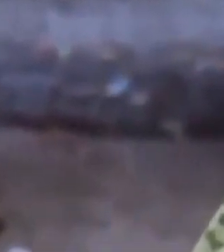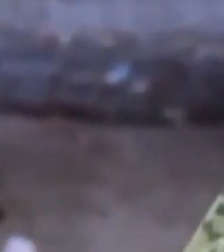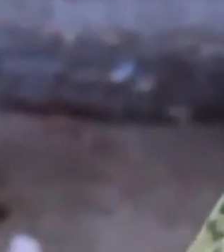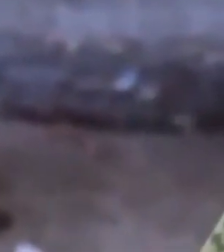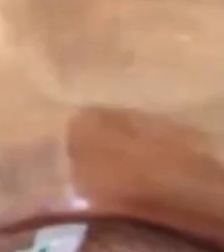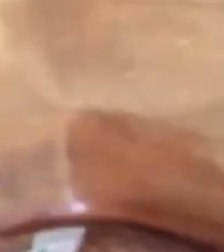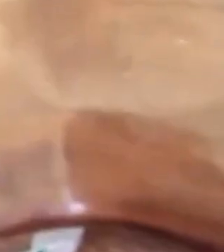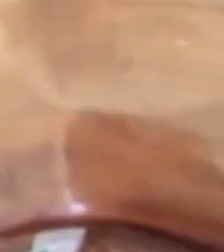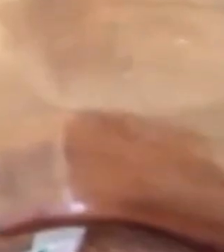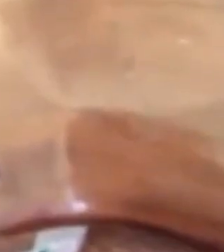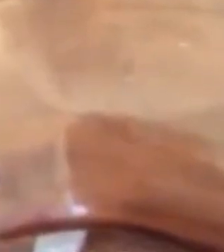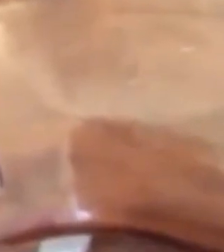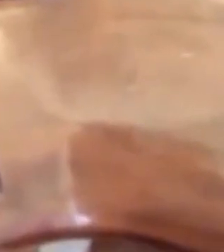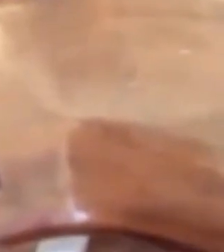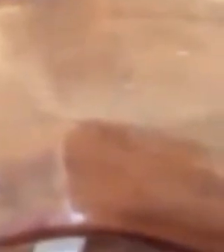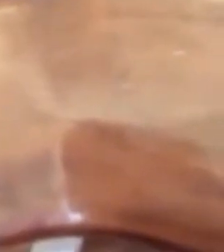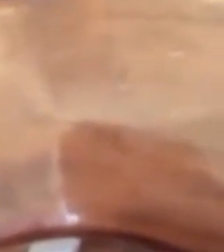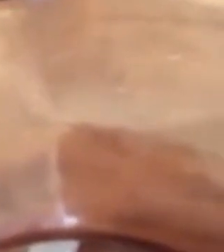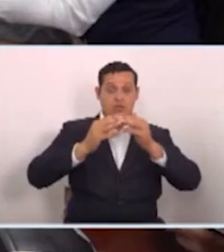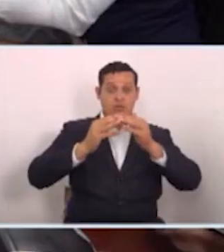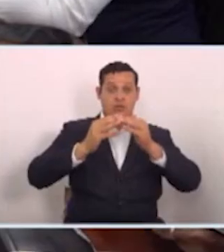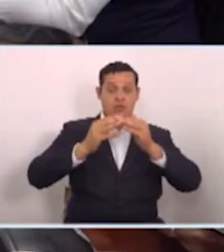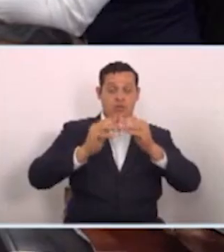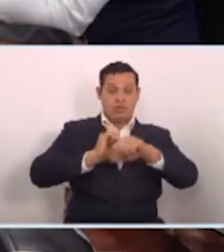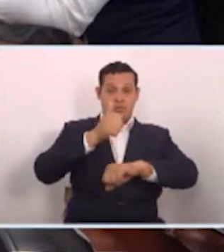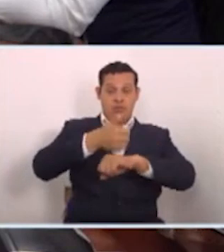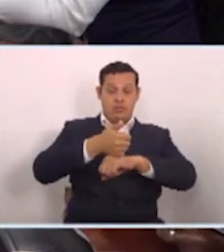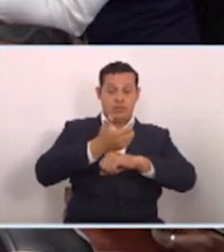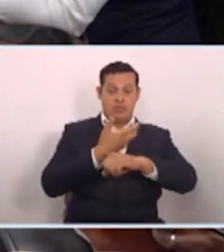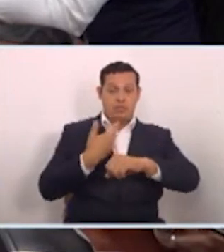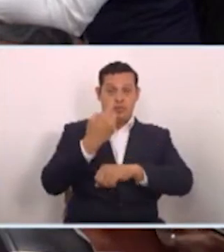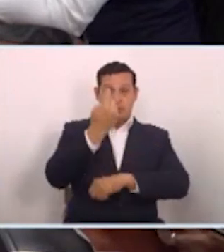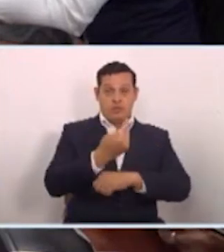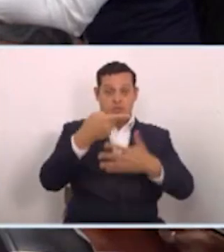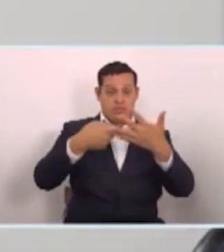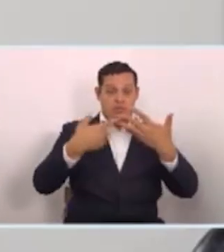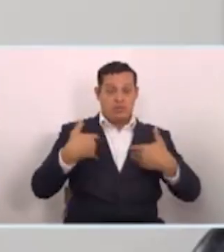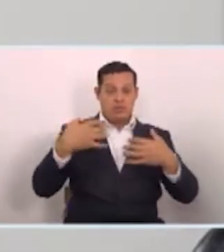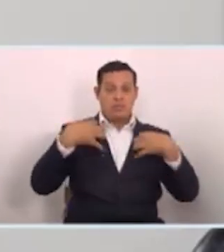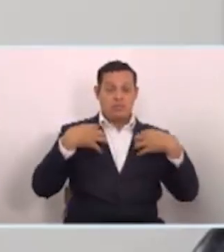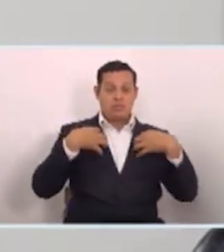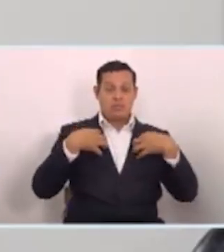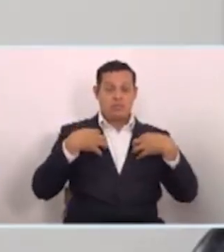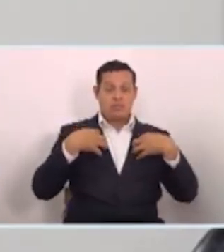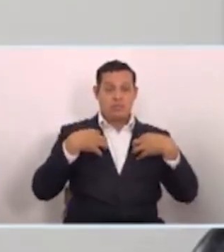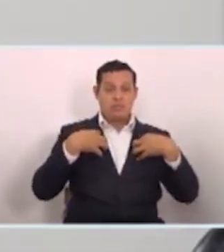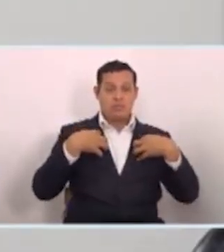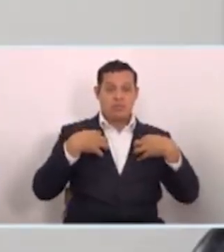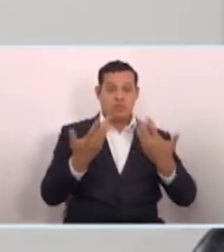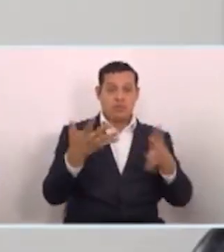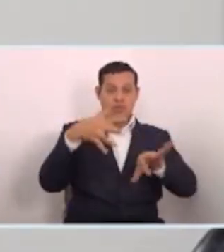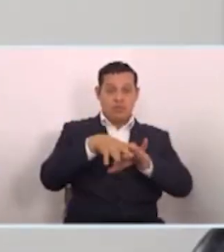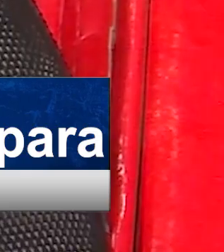de armas de fuego en el país la iniciativa promovida por los diputados del partido nuevas ideas tiene como objetivo